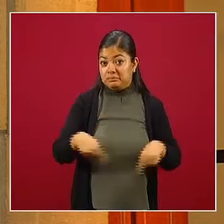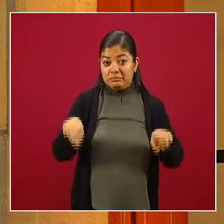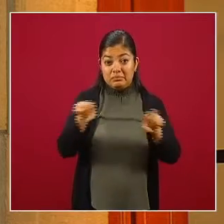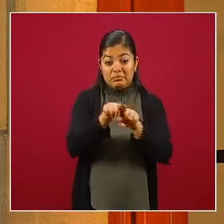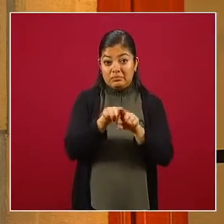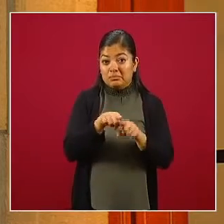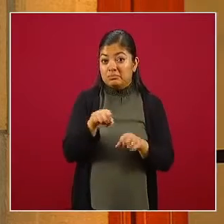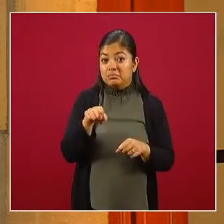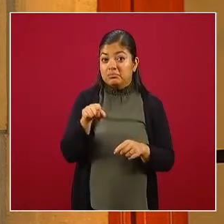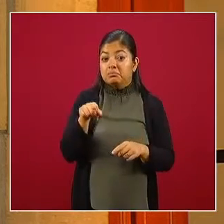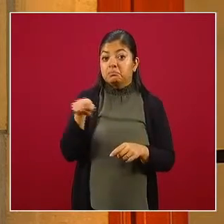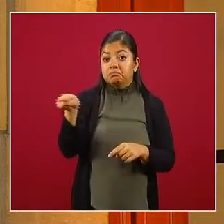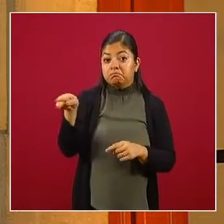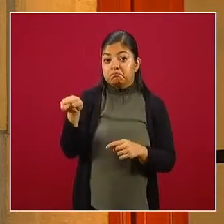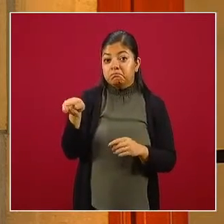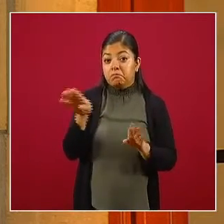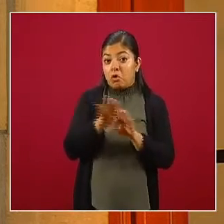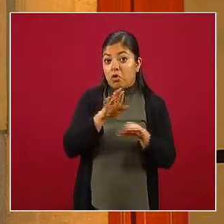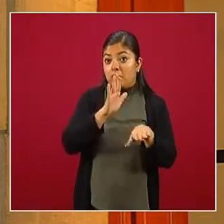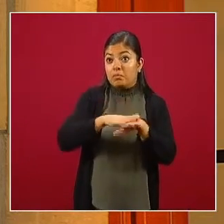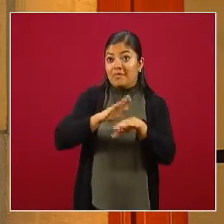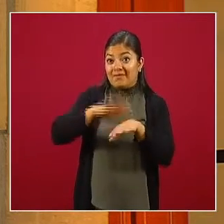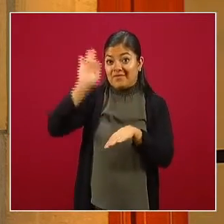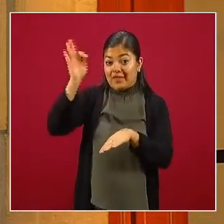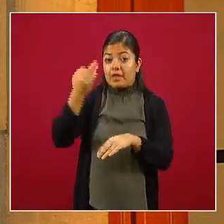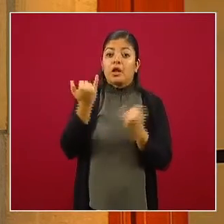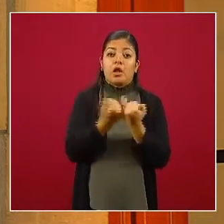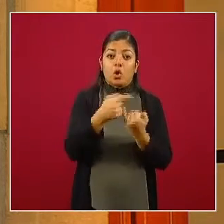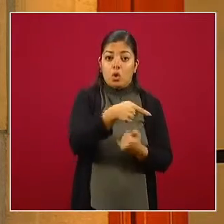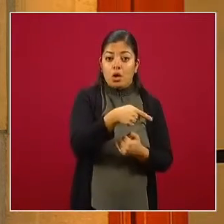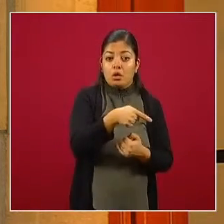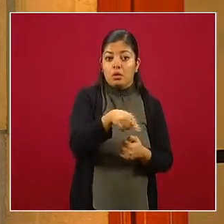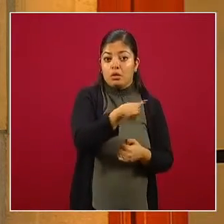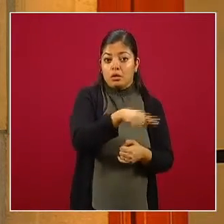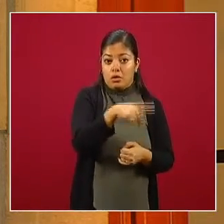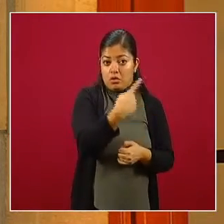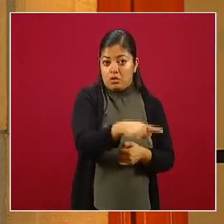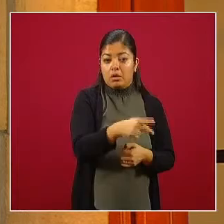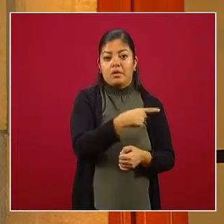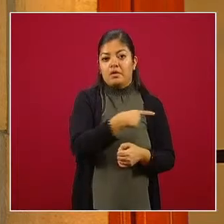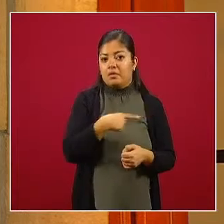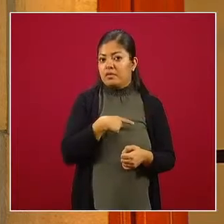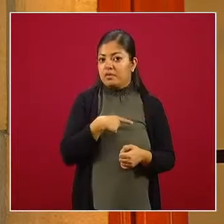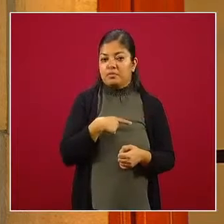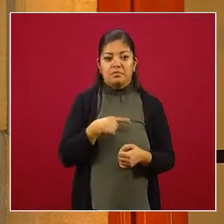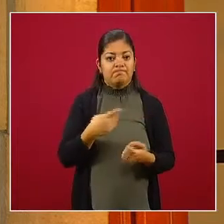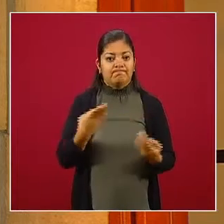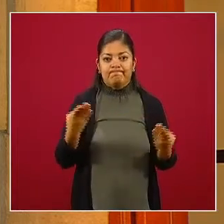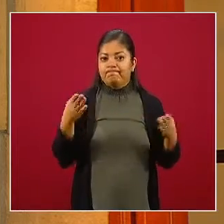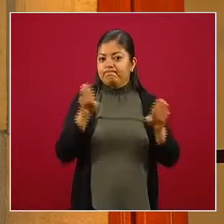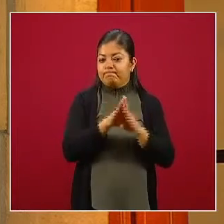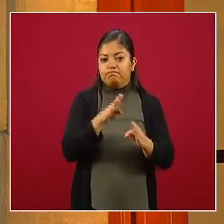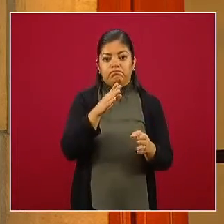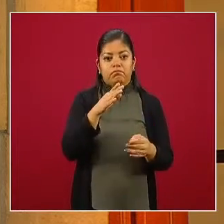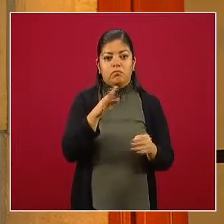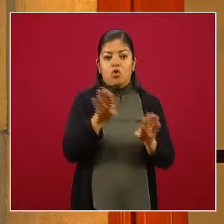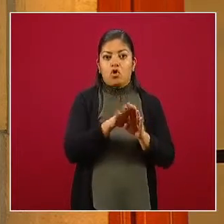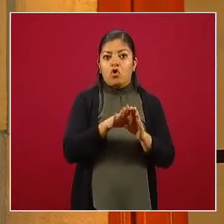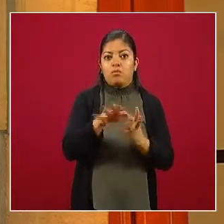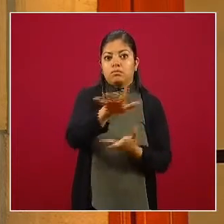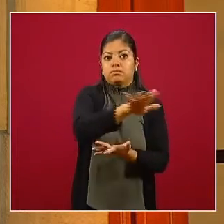disposiciones locales, pero con recomendaciones federales. La recomendación será cerrar la movilidad en el espacio